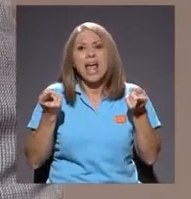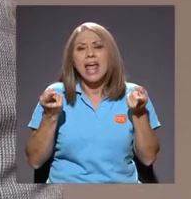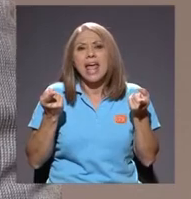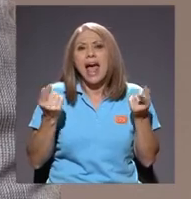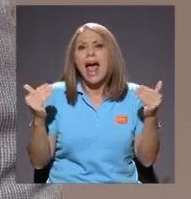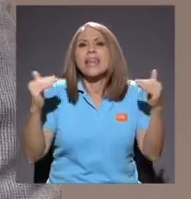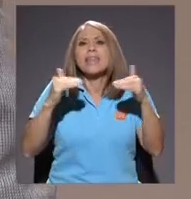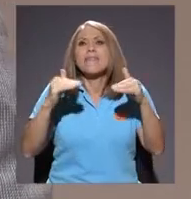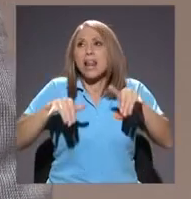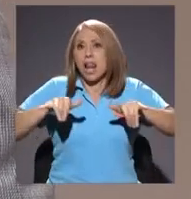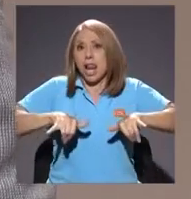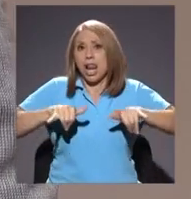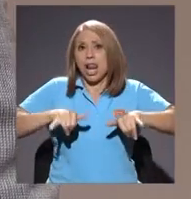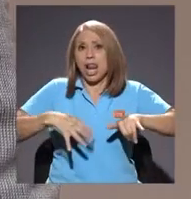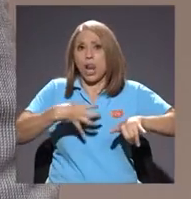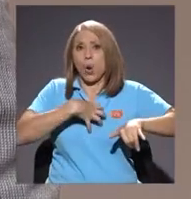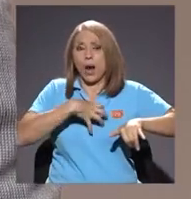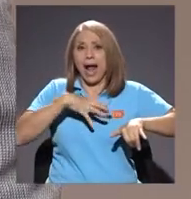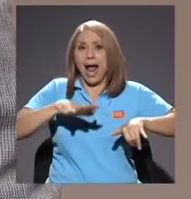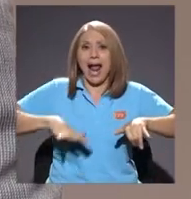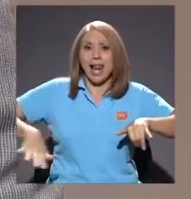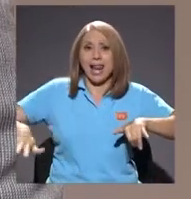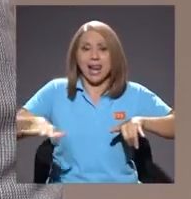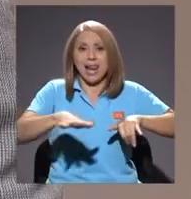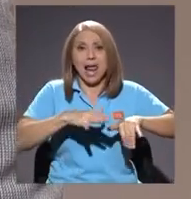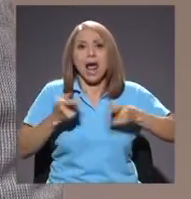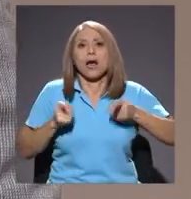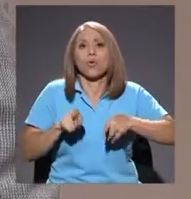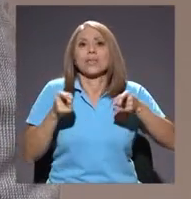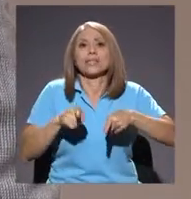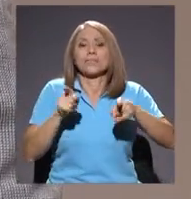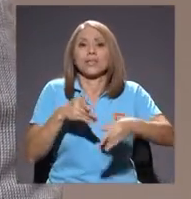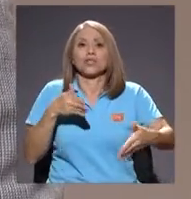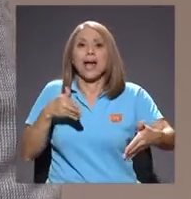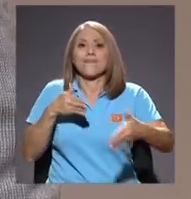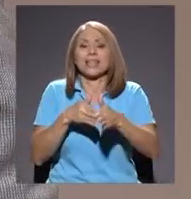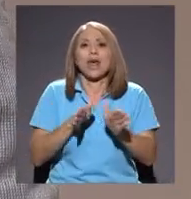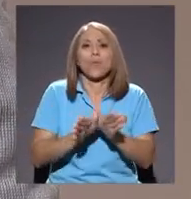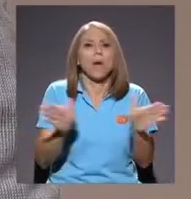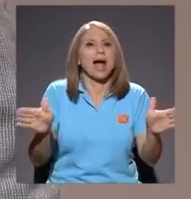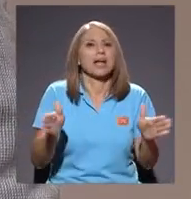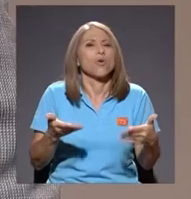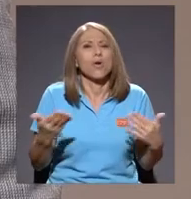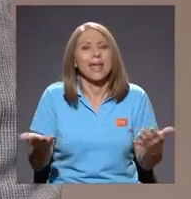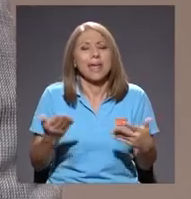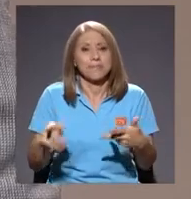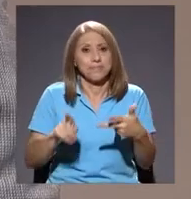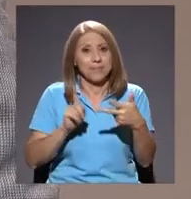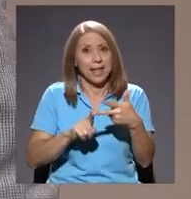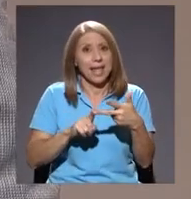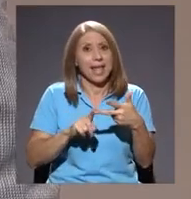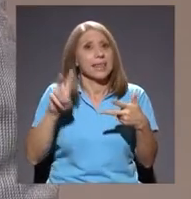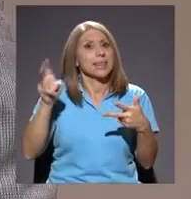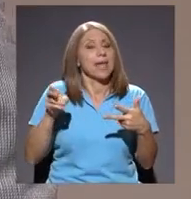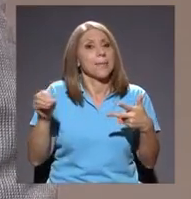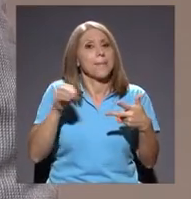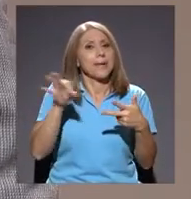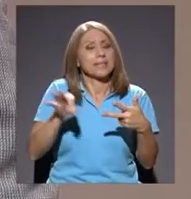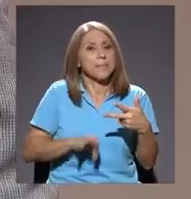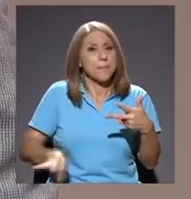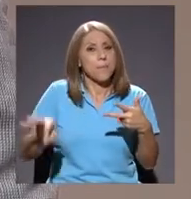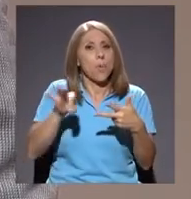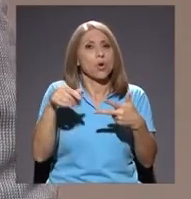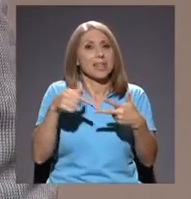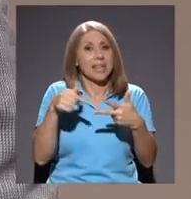local nos han afectado en la parte macro ver un poco el tema que creo que es más importante todavía respecto a acciones